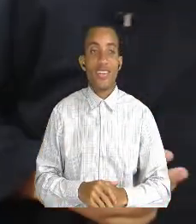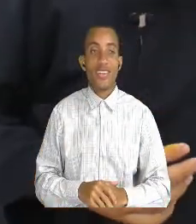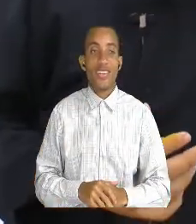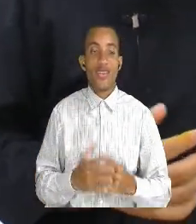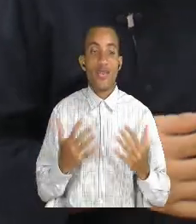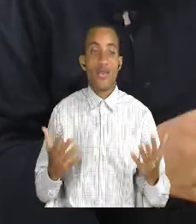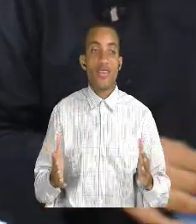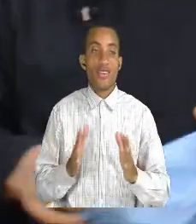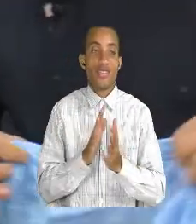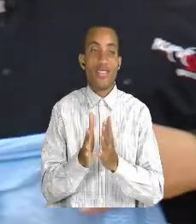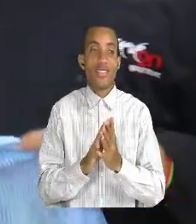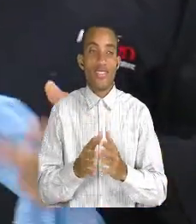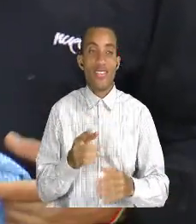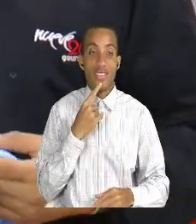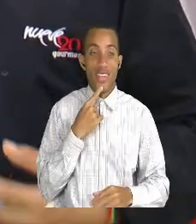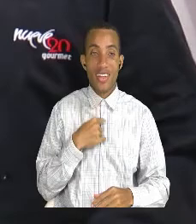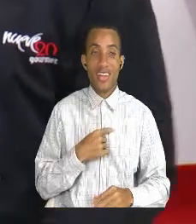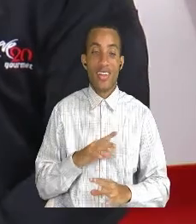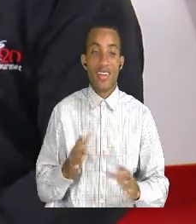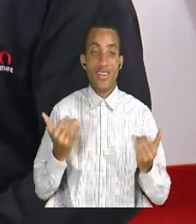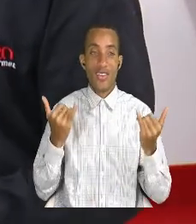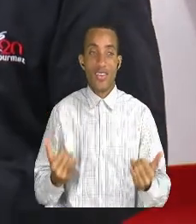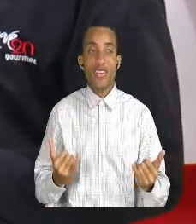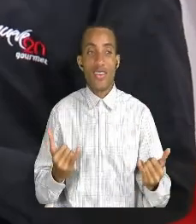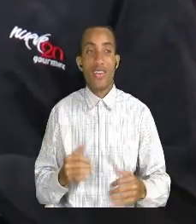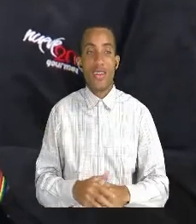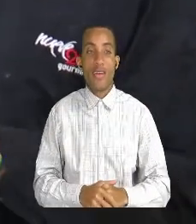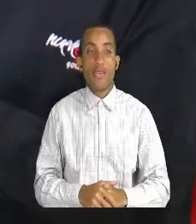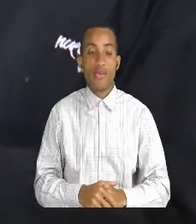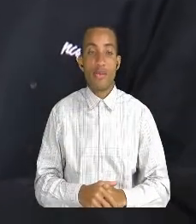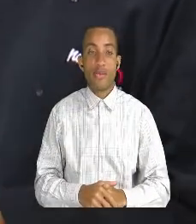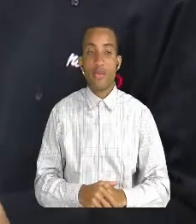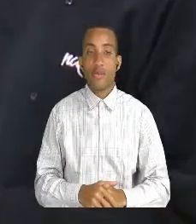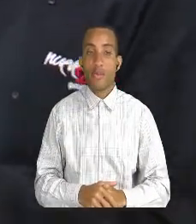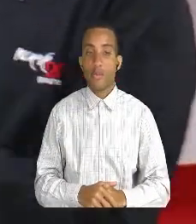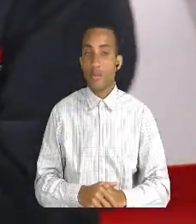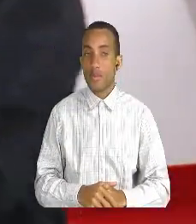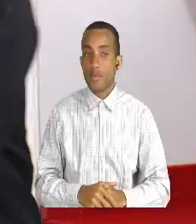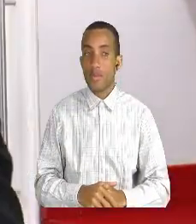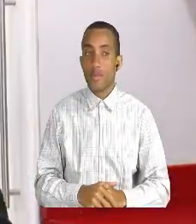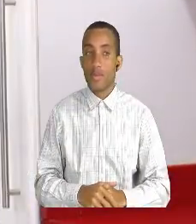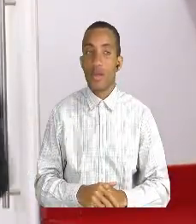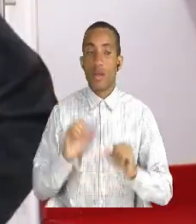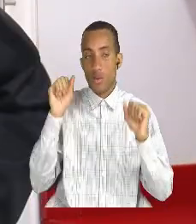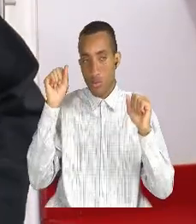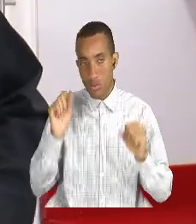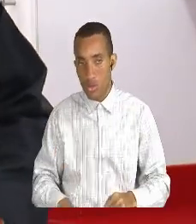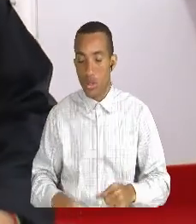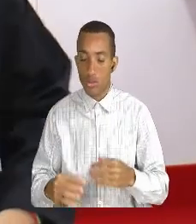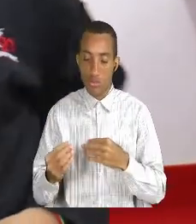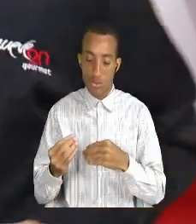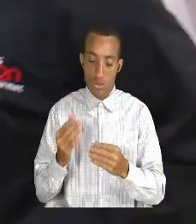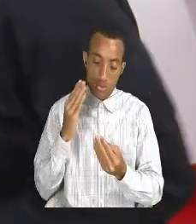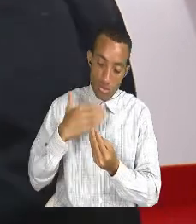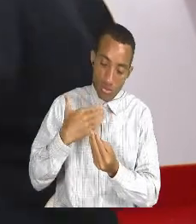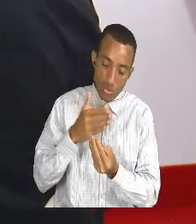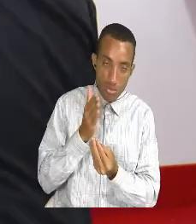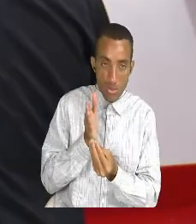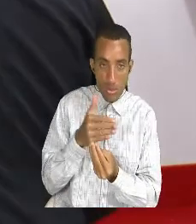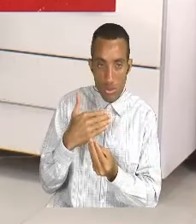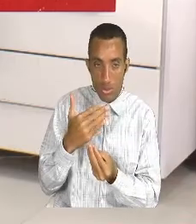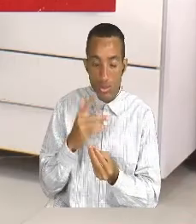Sí, eso me dijeron, Rochi. Bueno, Rochi, el día de hoy vamos a comenzar, vamos a montar, a empezar a picar nuestra cebolla, ¿listo? Okay. Por acá voy a sacar